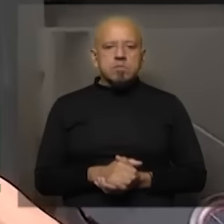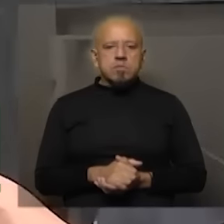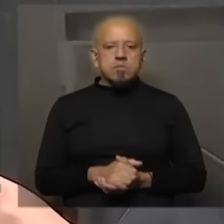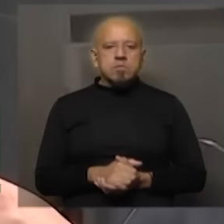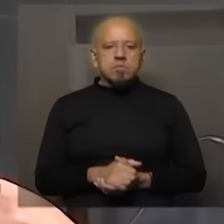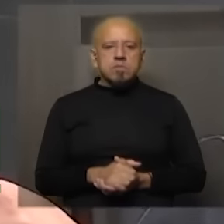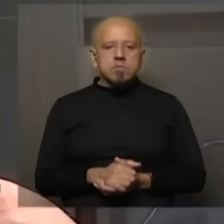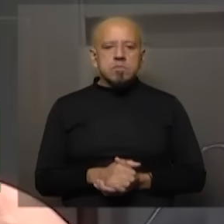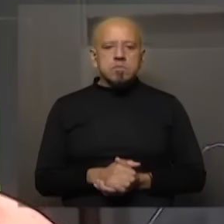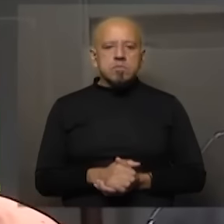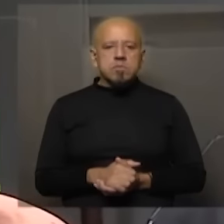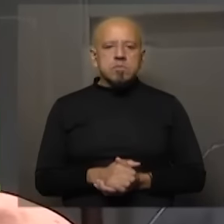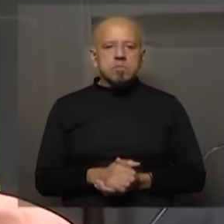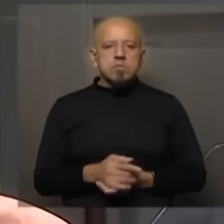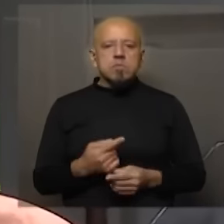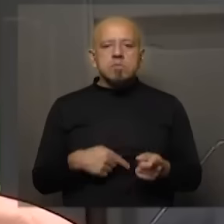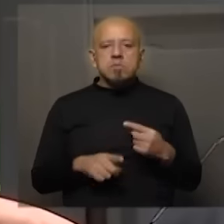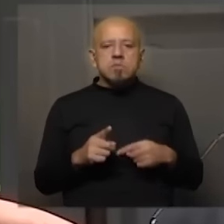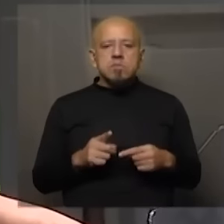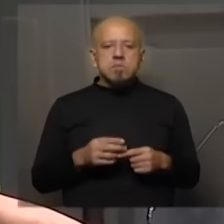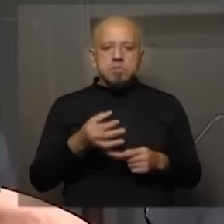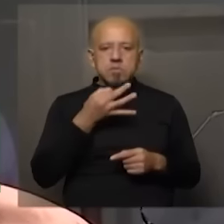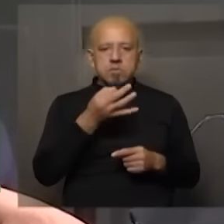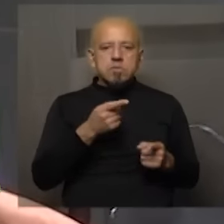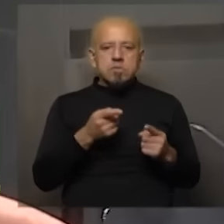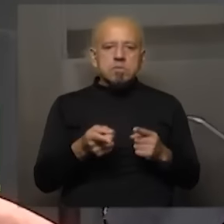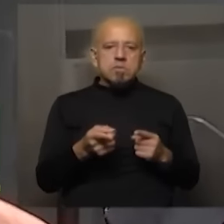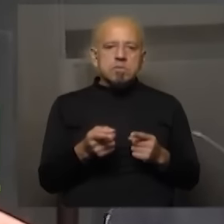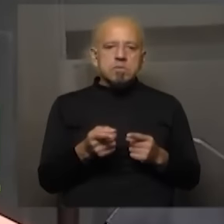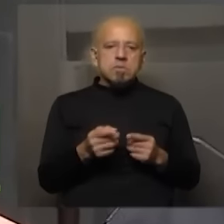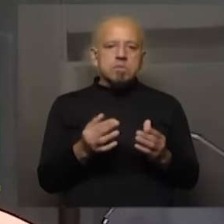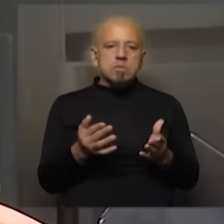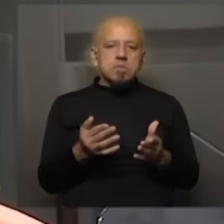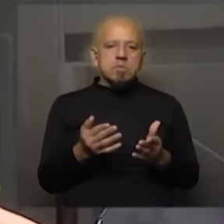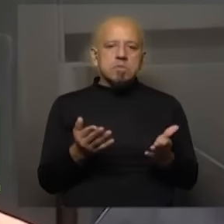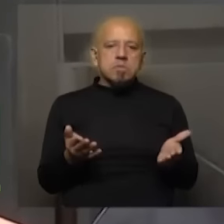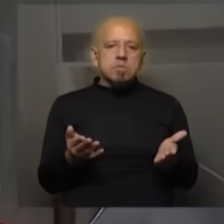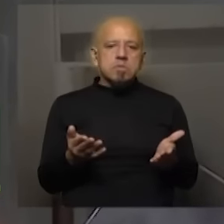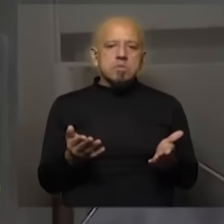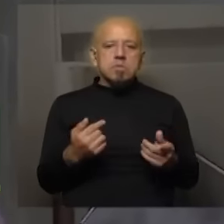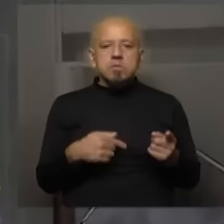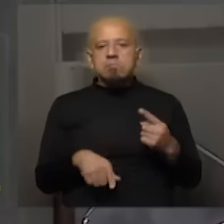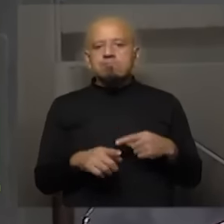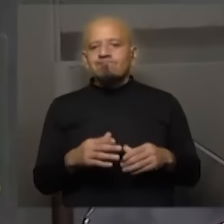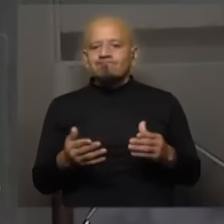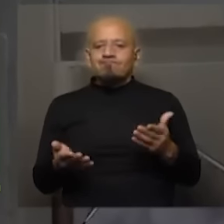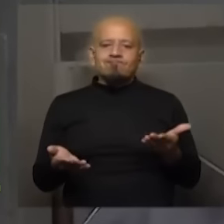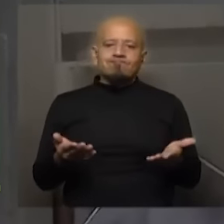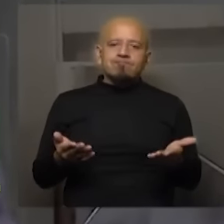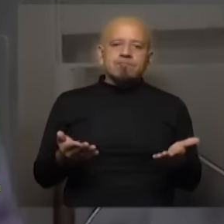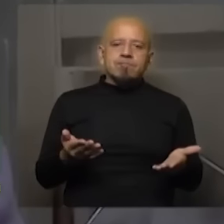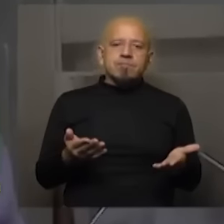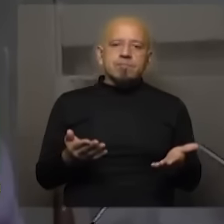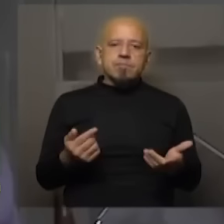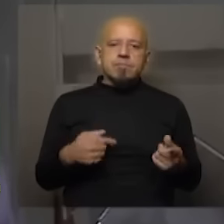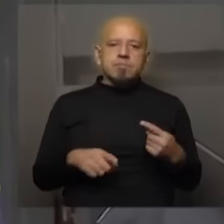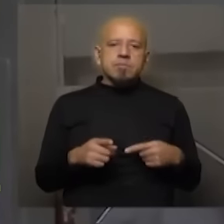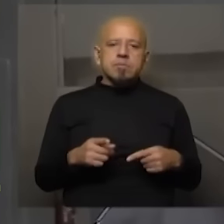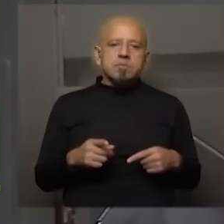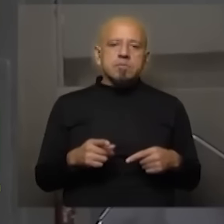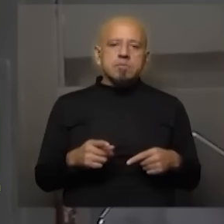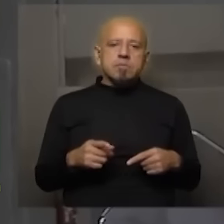misma manera que dijimos cuando la formalización, vemos un medio vaso lleno y un medio vaso vacío. El medio